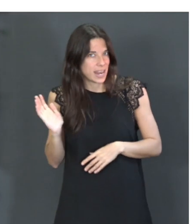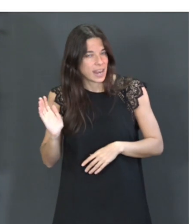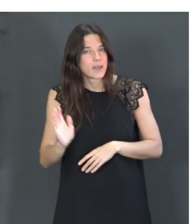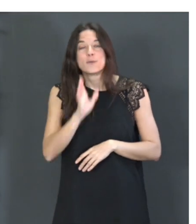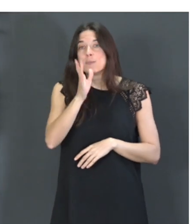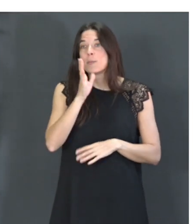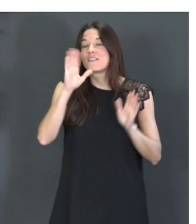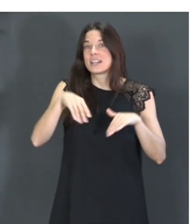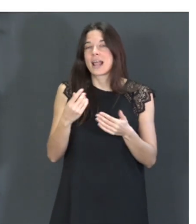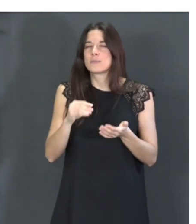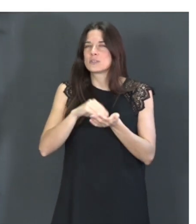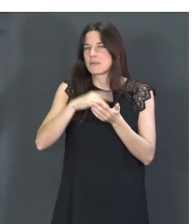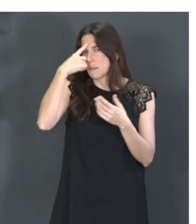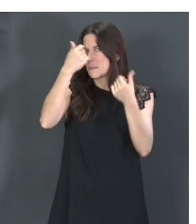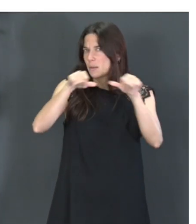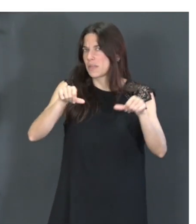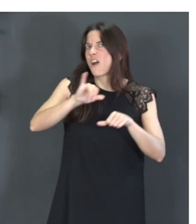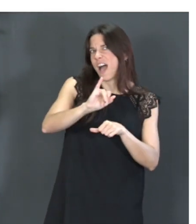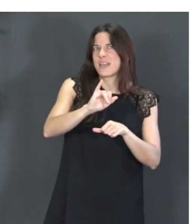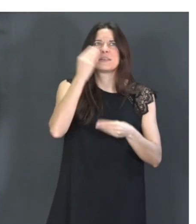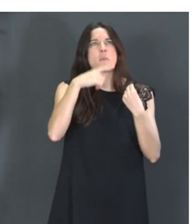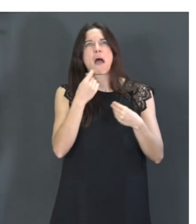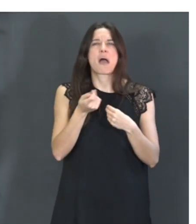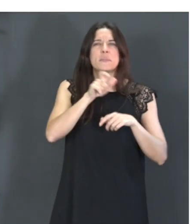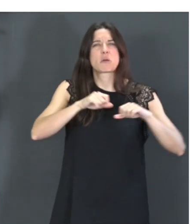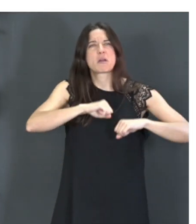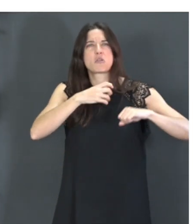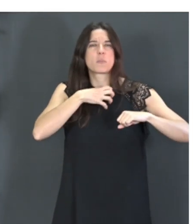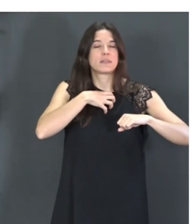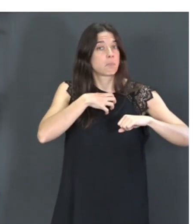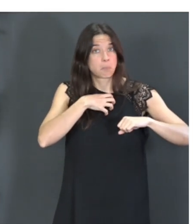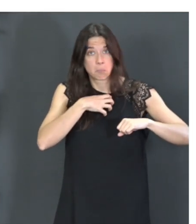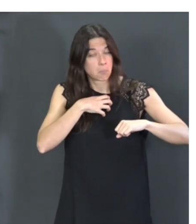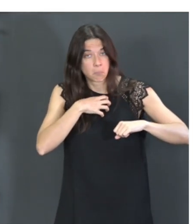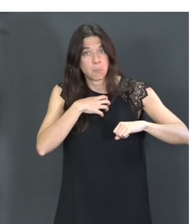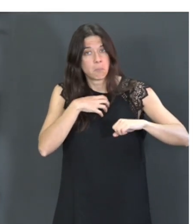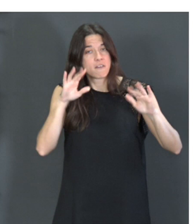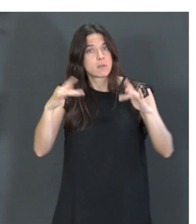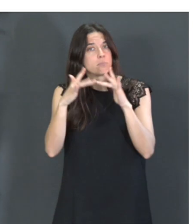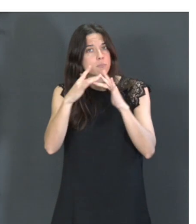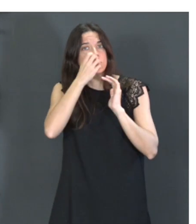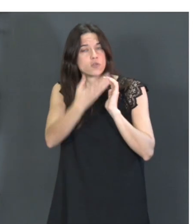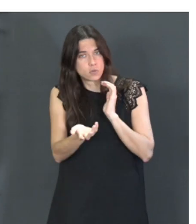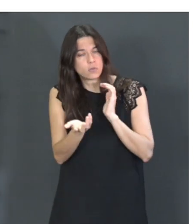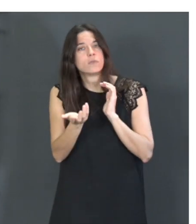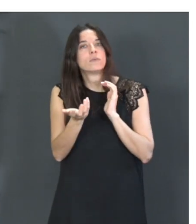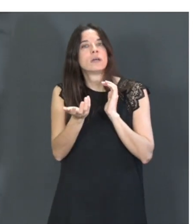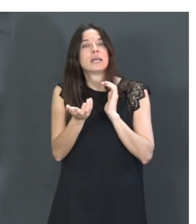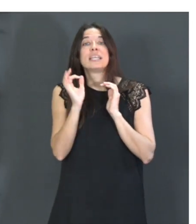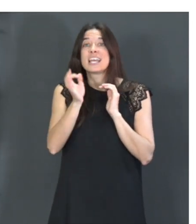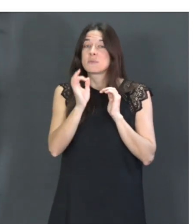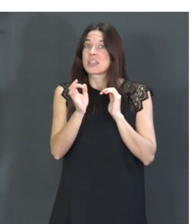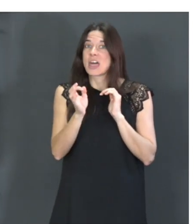hay más prejuicios por nuestra parte de que no se van a aceptar bien que al contrario, y sí que como os digo,